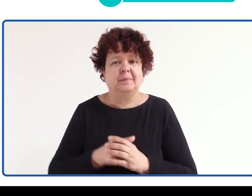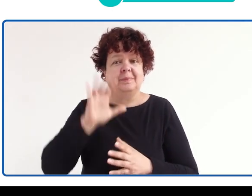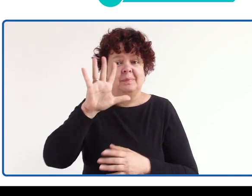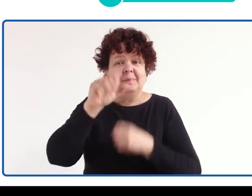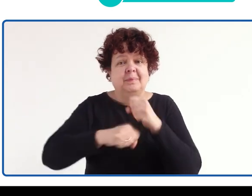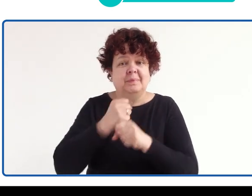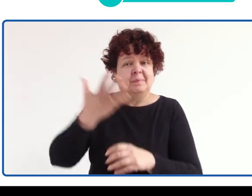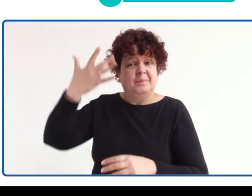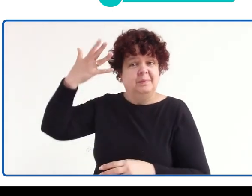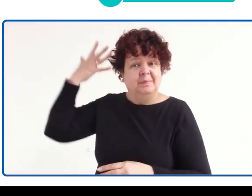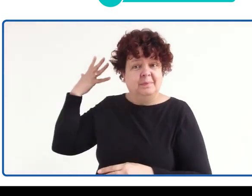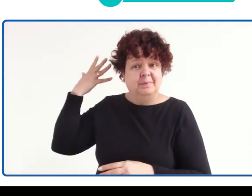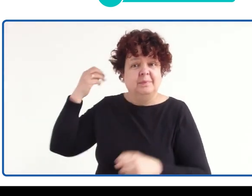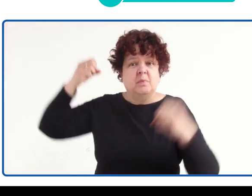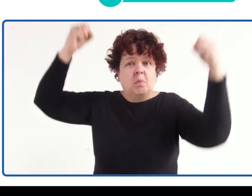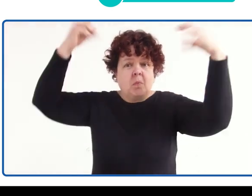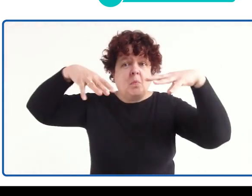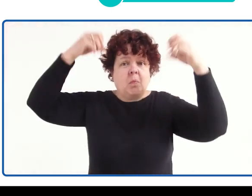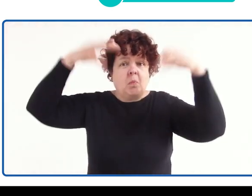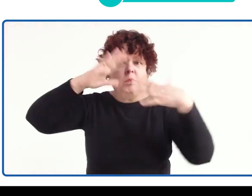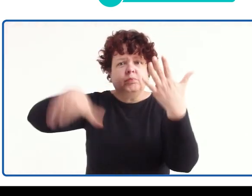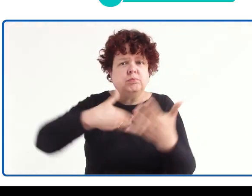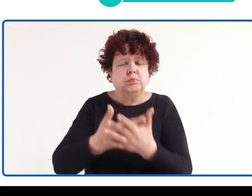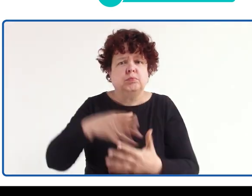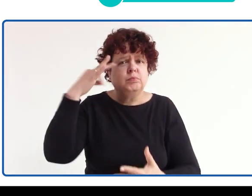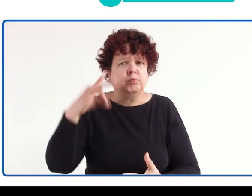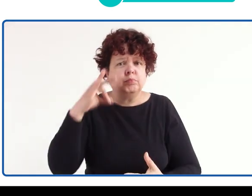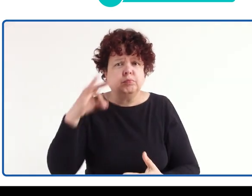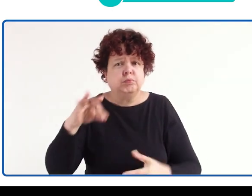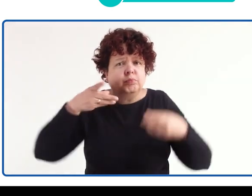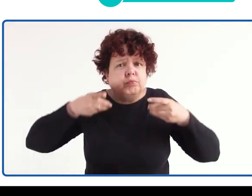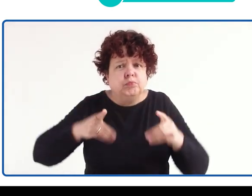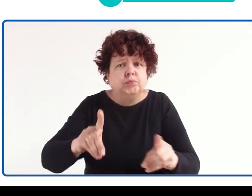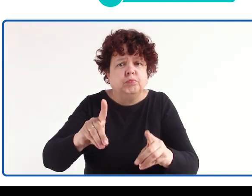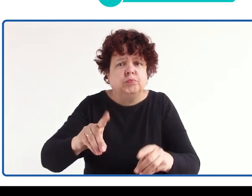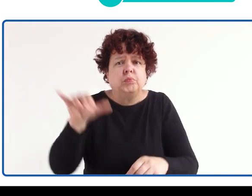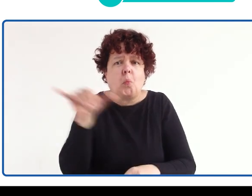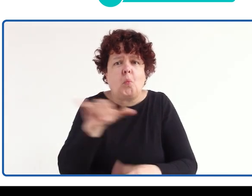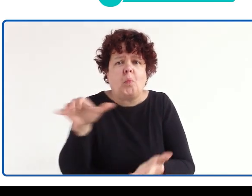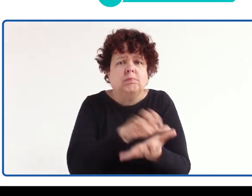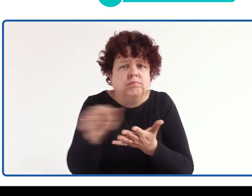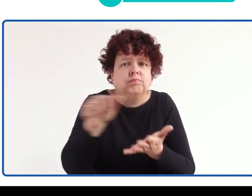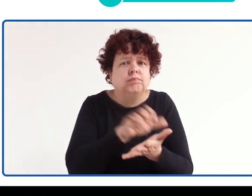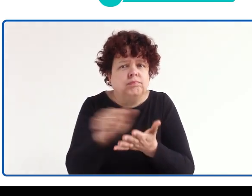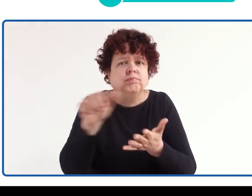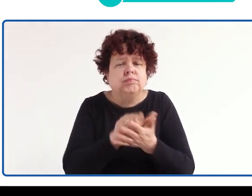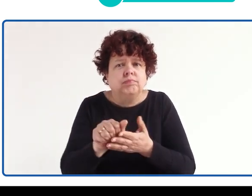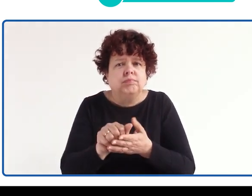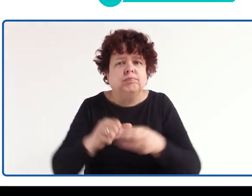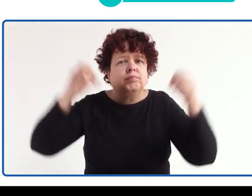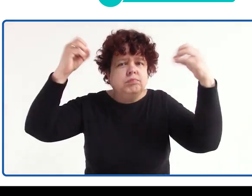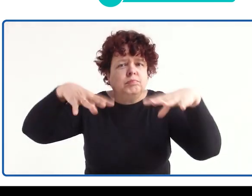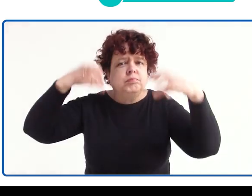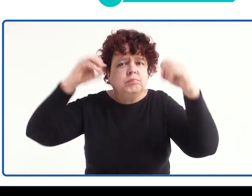Hace 5 años, las lluvias llegaban siempre durante los mismos meses y